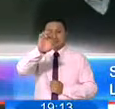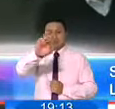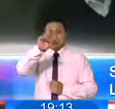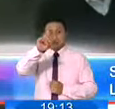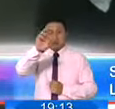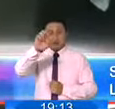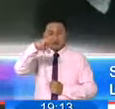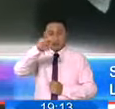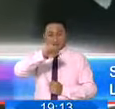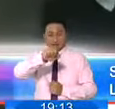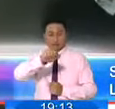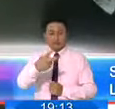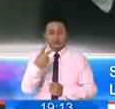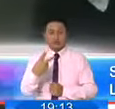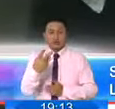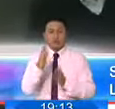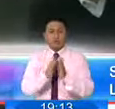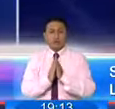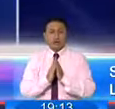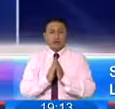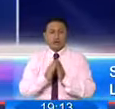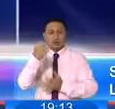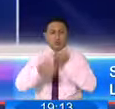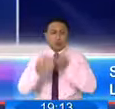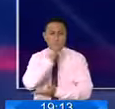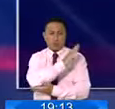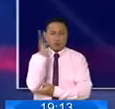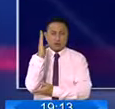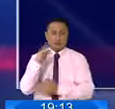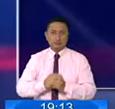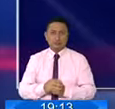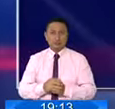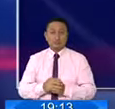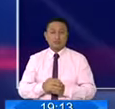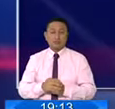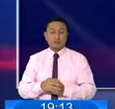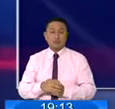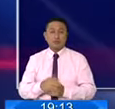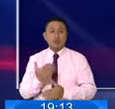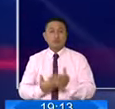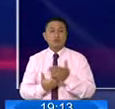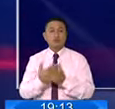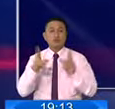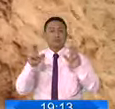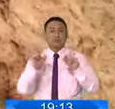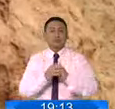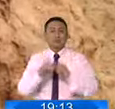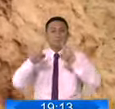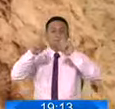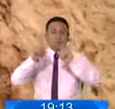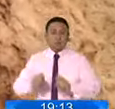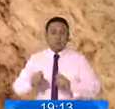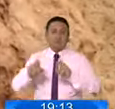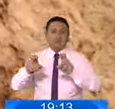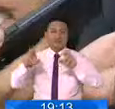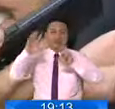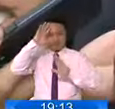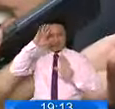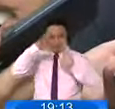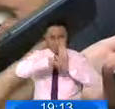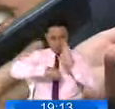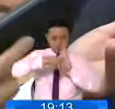2 amicus curiae donde exponen los sustentos que deberían acompañar a una nueva formulación de la pregunta sobre la minería.